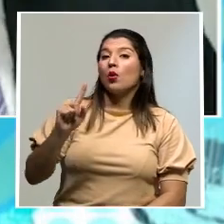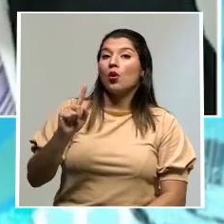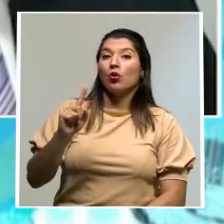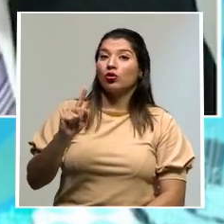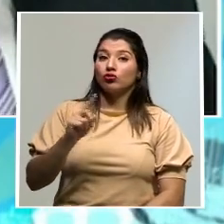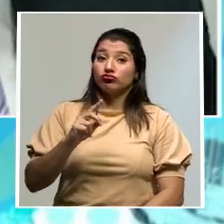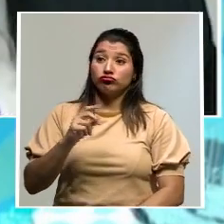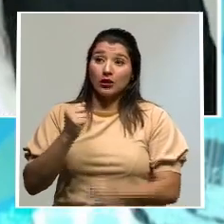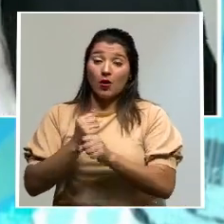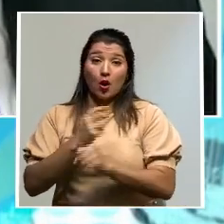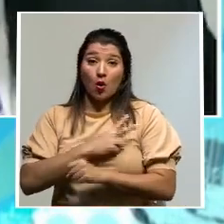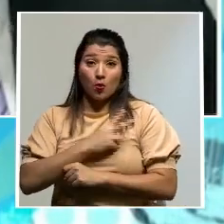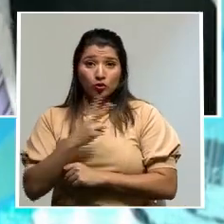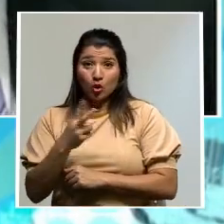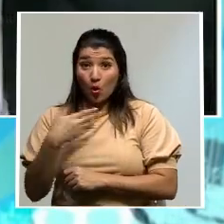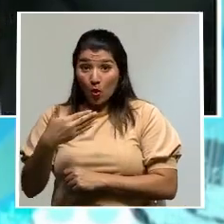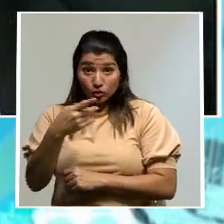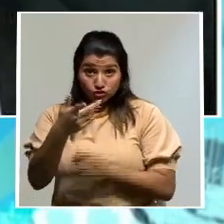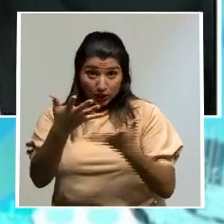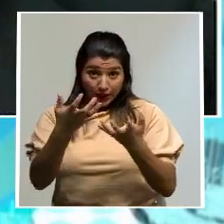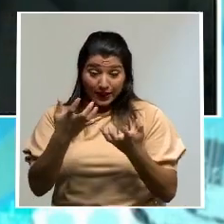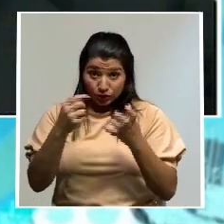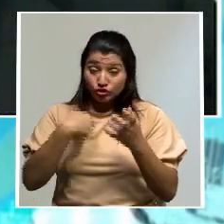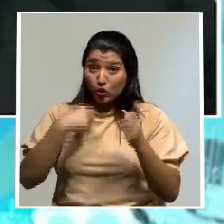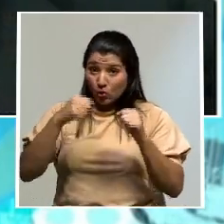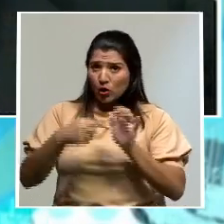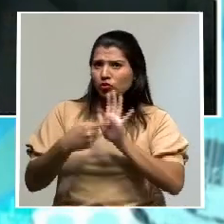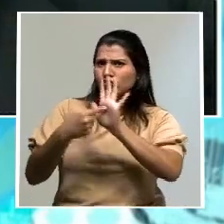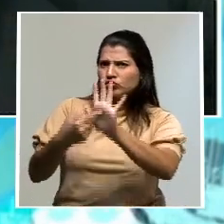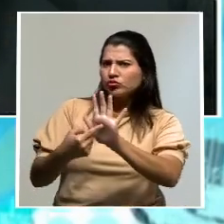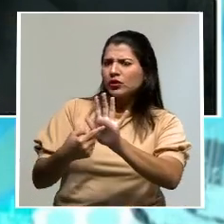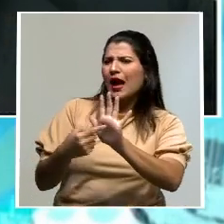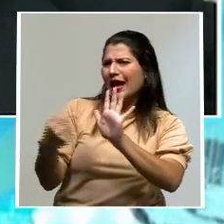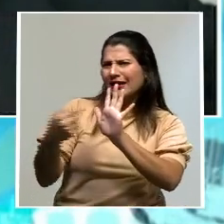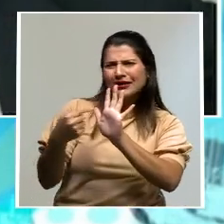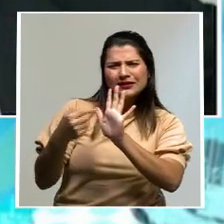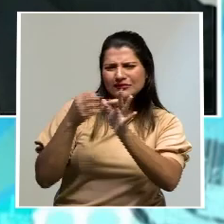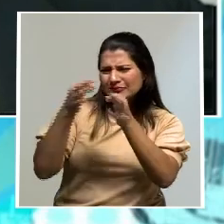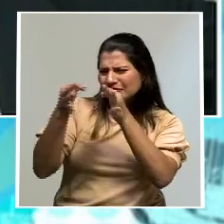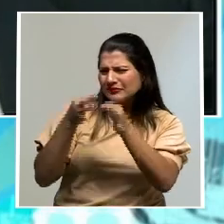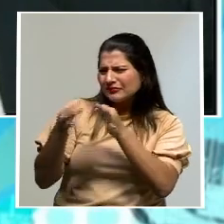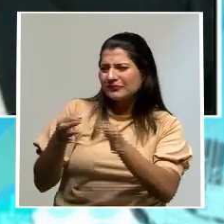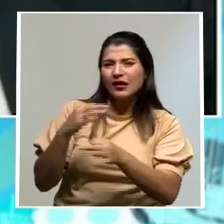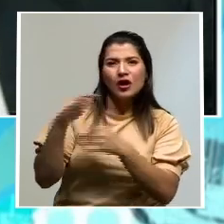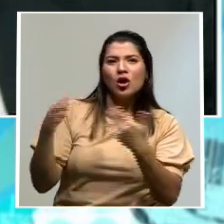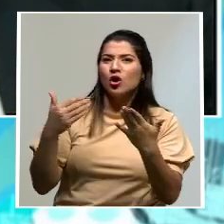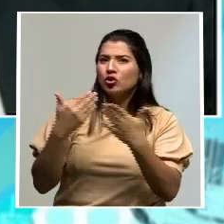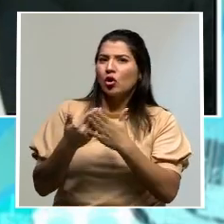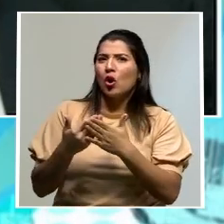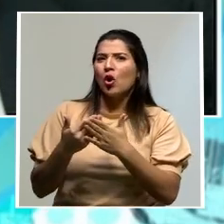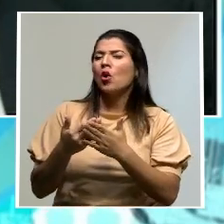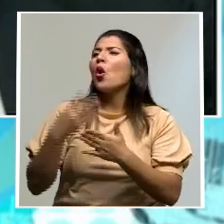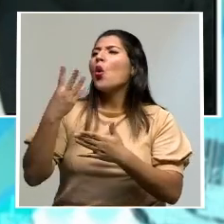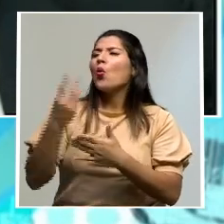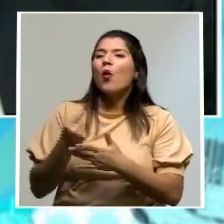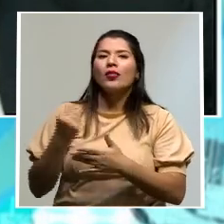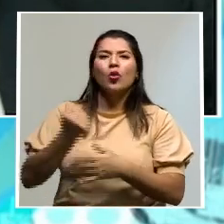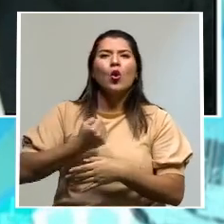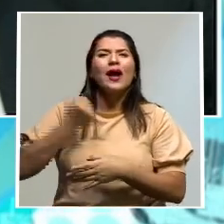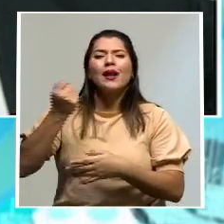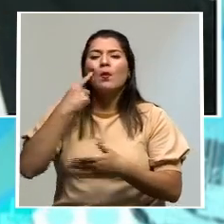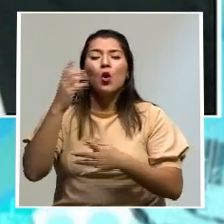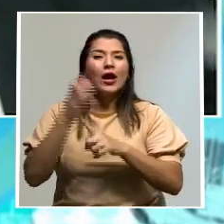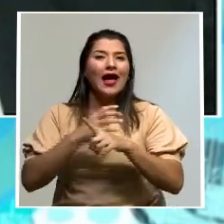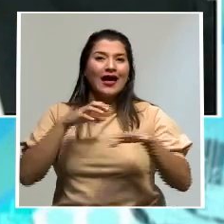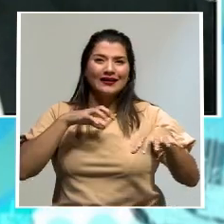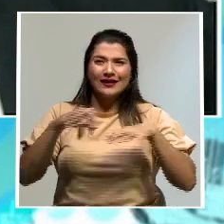te llevo la nota. Ahí está cuando pagábamos algo, ahí está lo que costó una cena y lo que nos ganábamos. Aquí están los